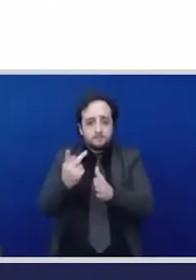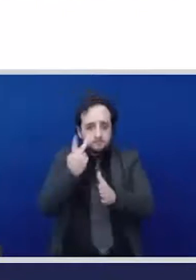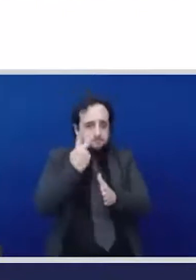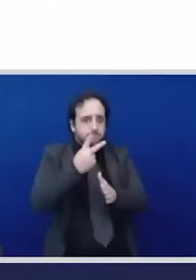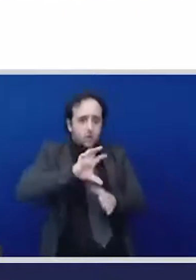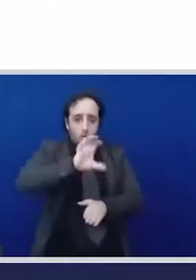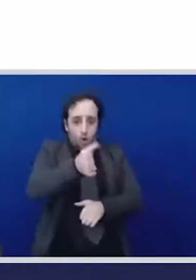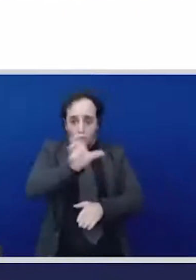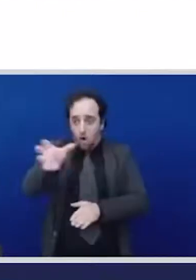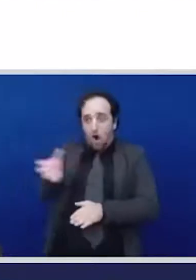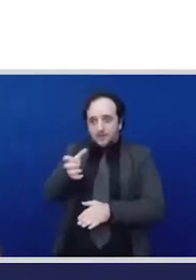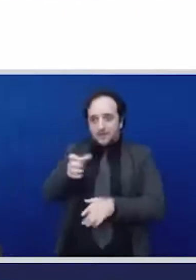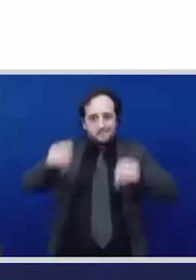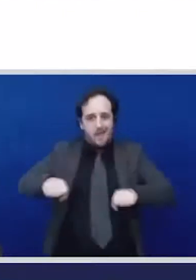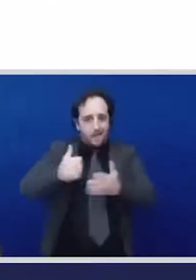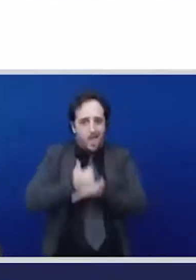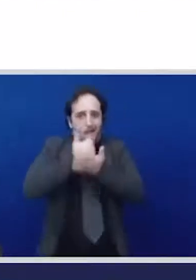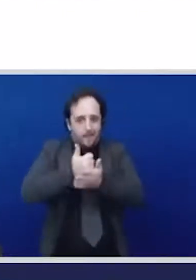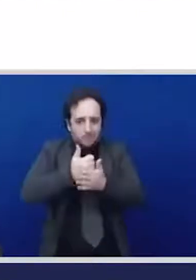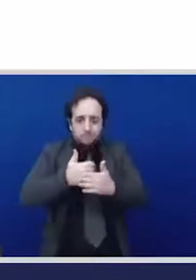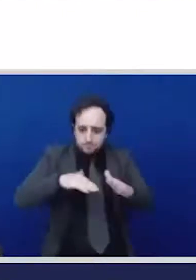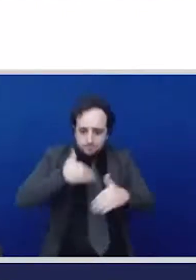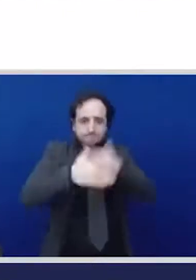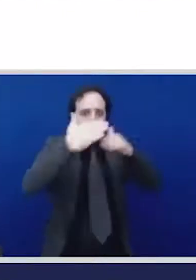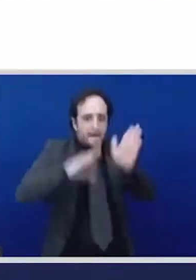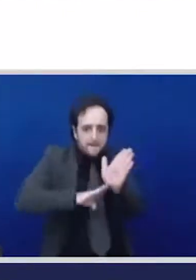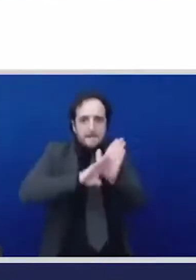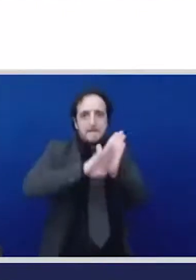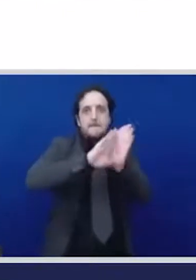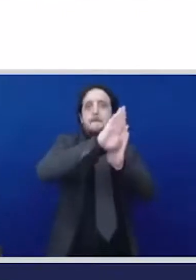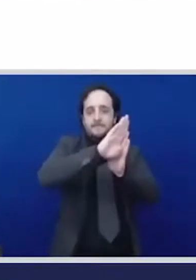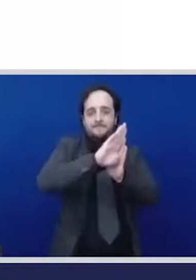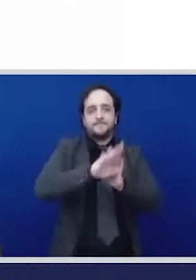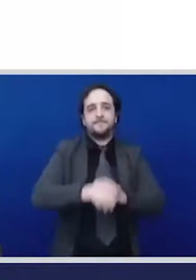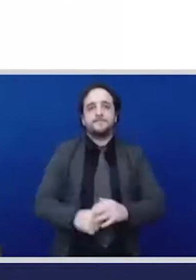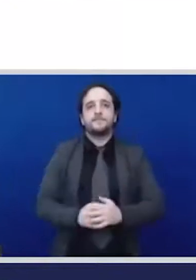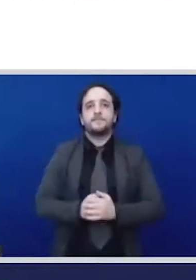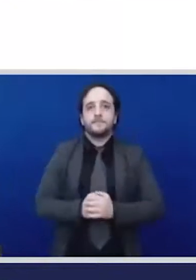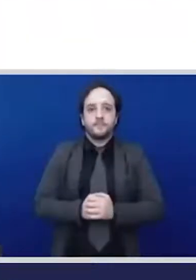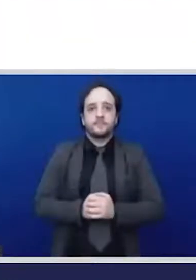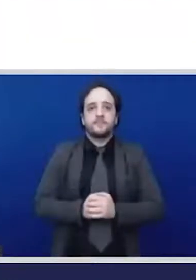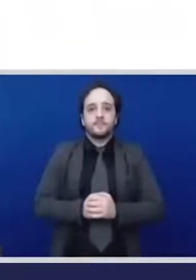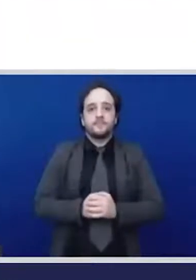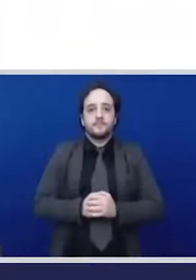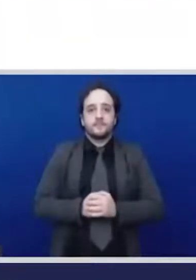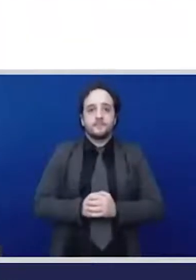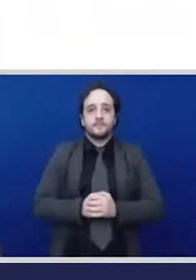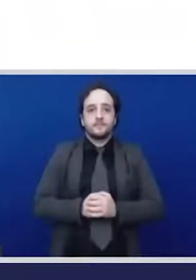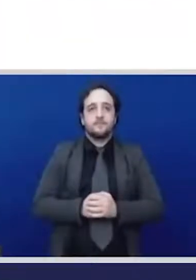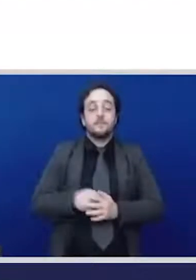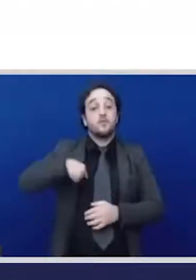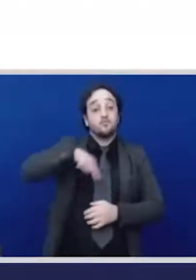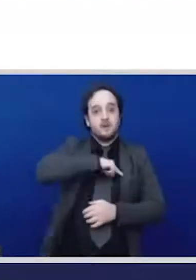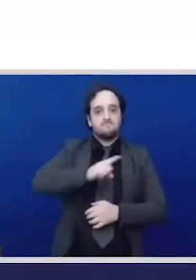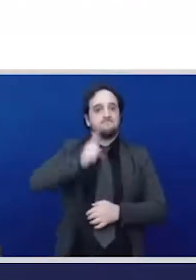que tenemos que seguir impulsando para poder fomentar encadenamientos productivos. Por ejemplo, la industria de manufactura de la salud, donde la región